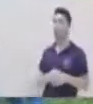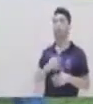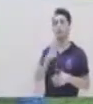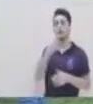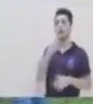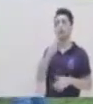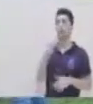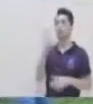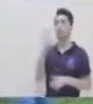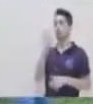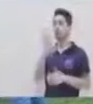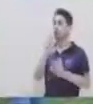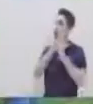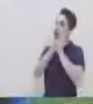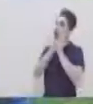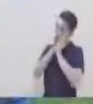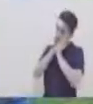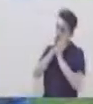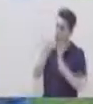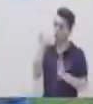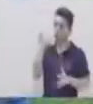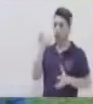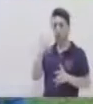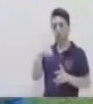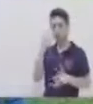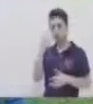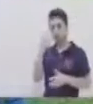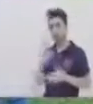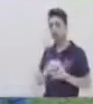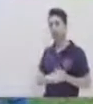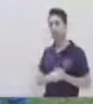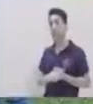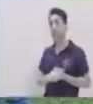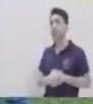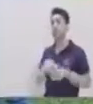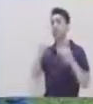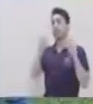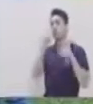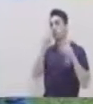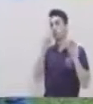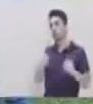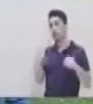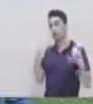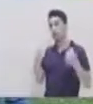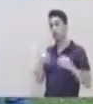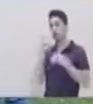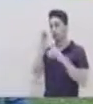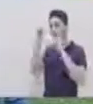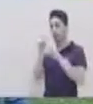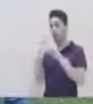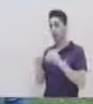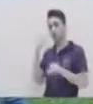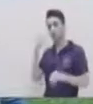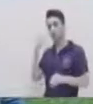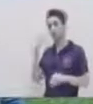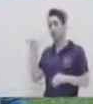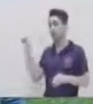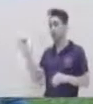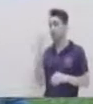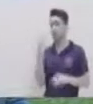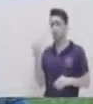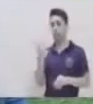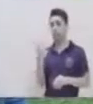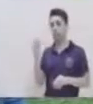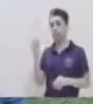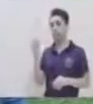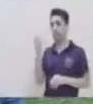el 5, que es dormir, nuestro verboide, conjúgalo en el plural de la tercera